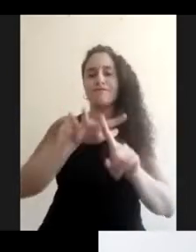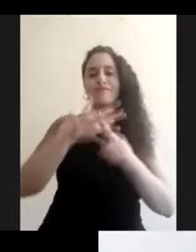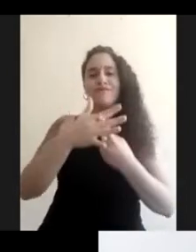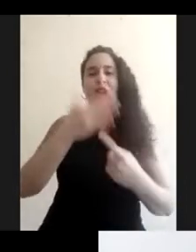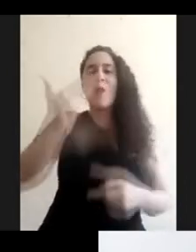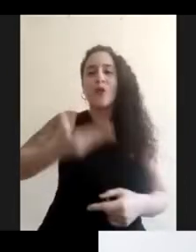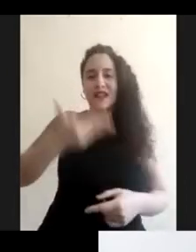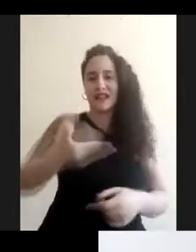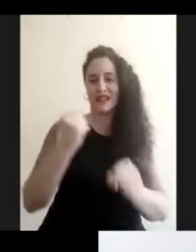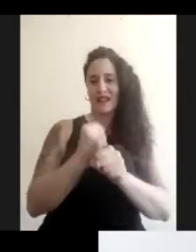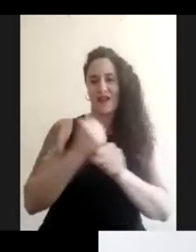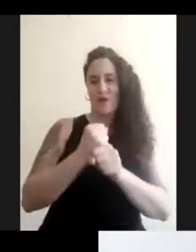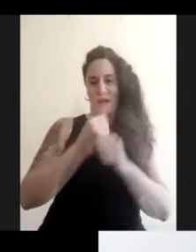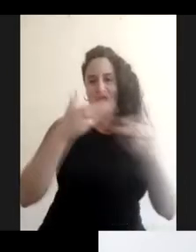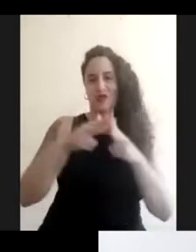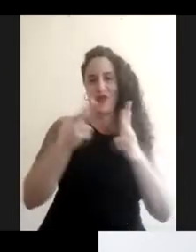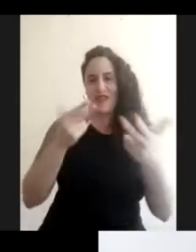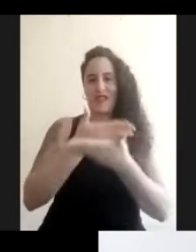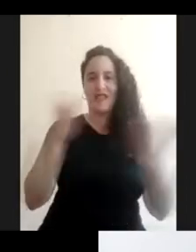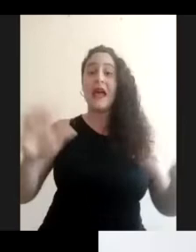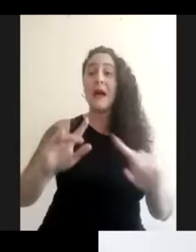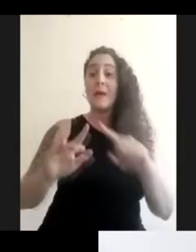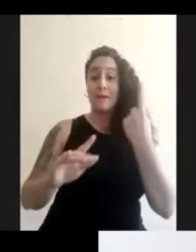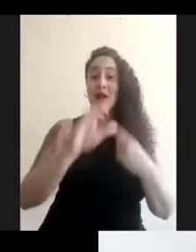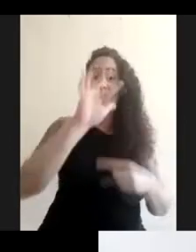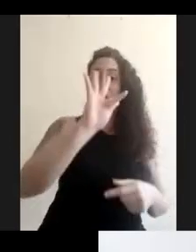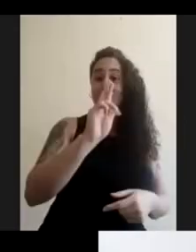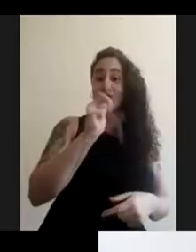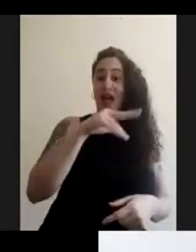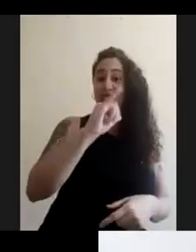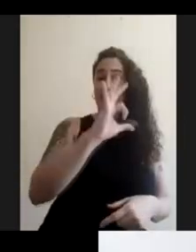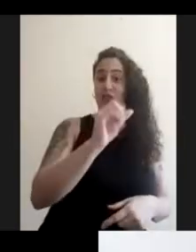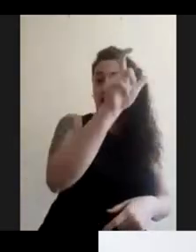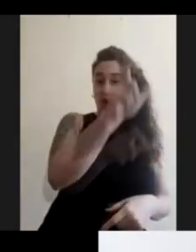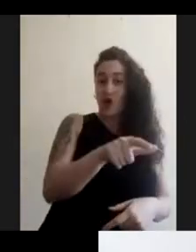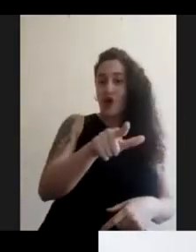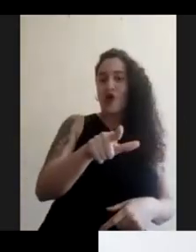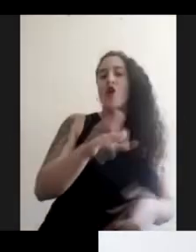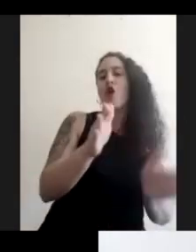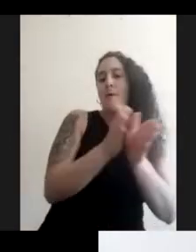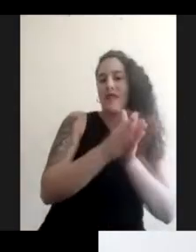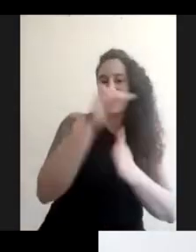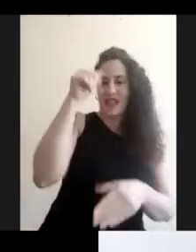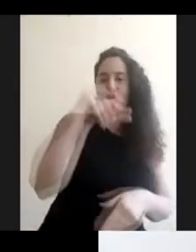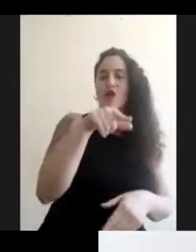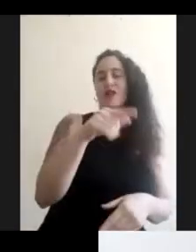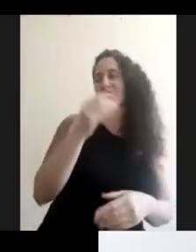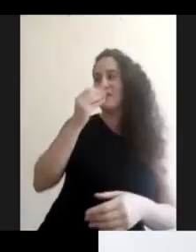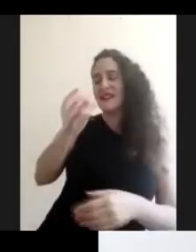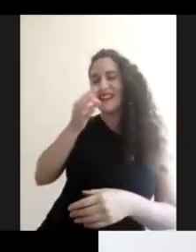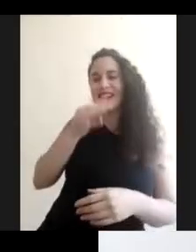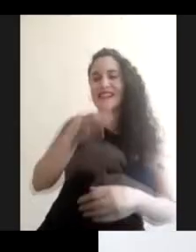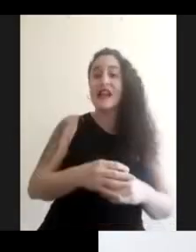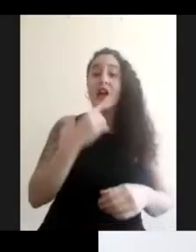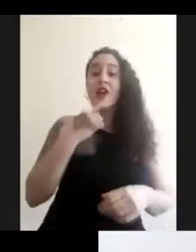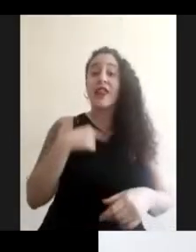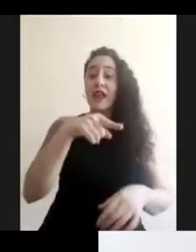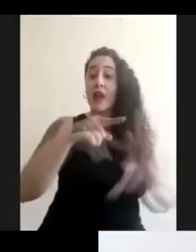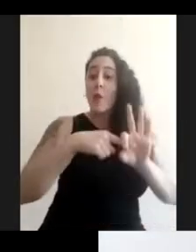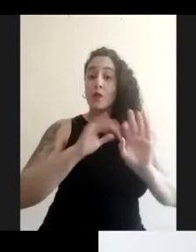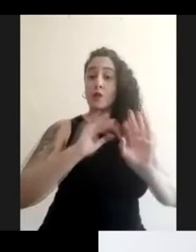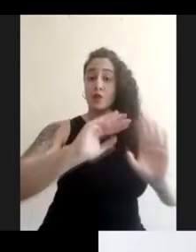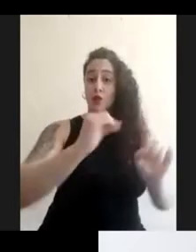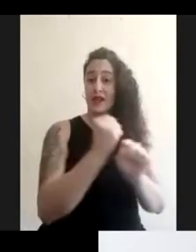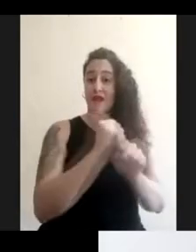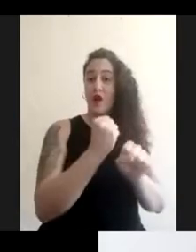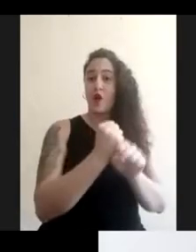sociedad. Tenemos a Francisco Ruiz Jiménez, compañero. Hola, buenas tardes. Nos dicen que tu puesto de trabajo sería